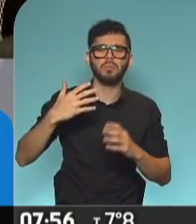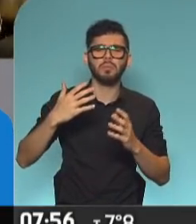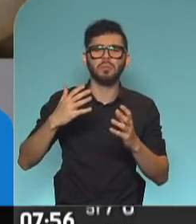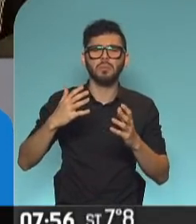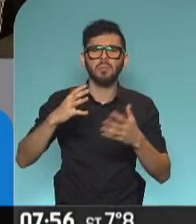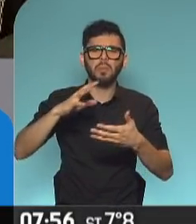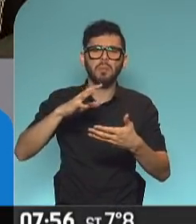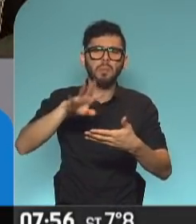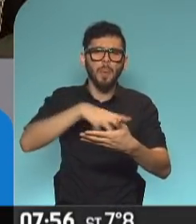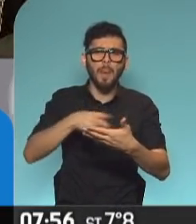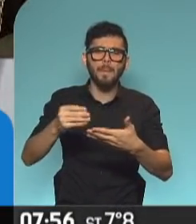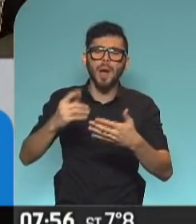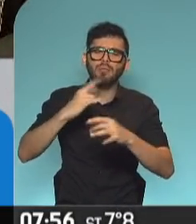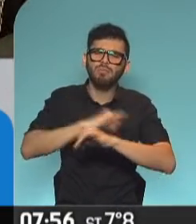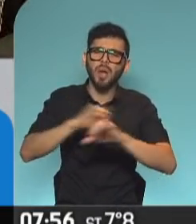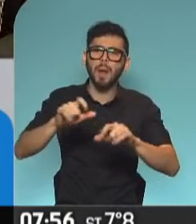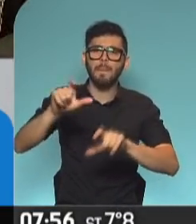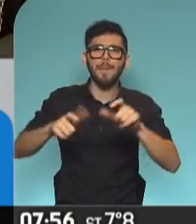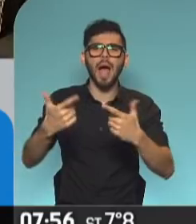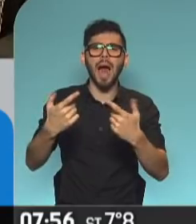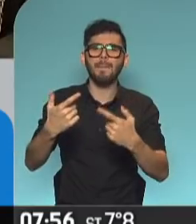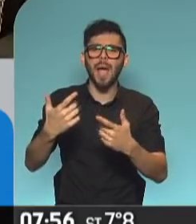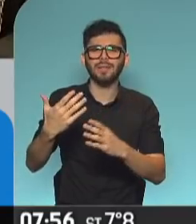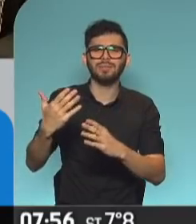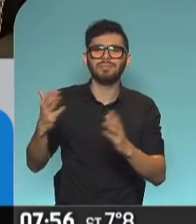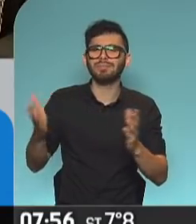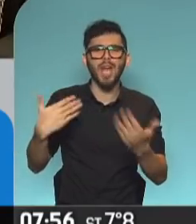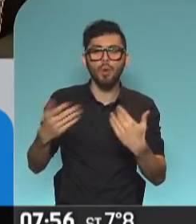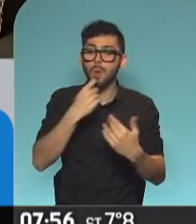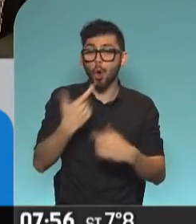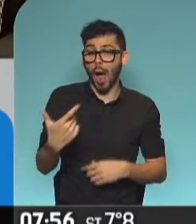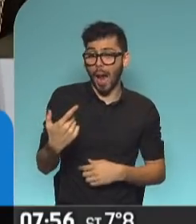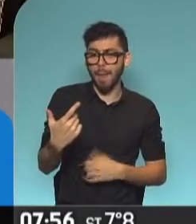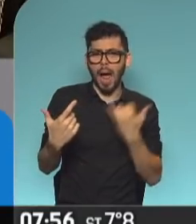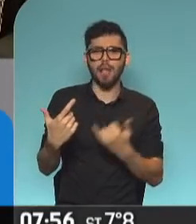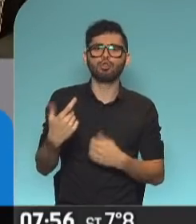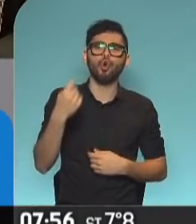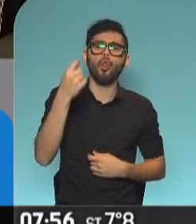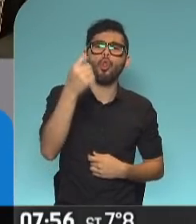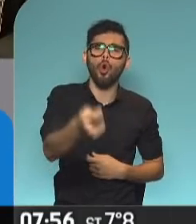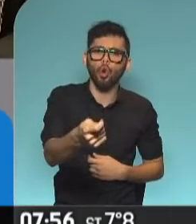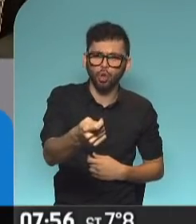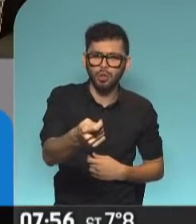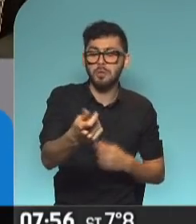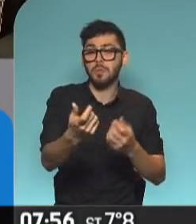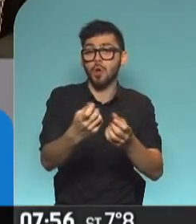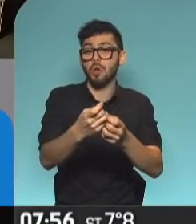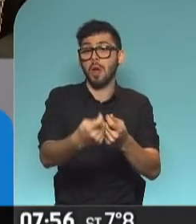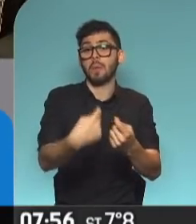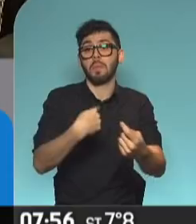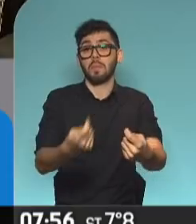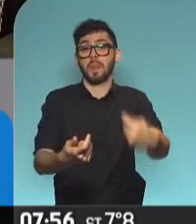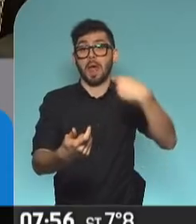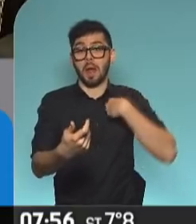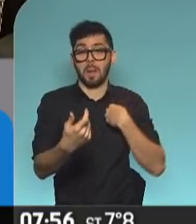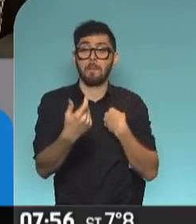el desarme que consistía en que yo tengo un arma en mi casa, voy y la llevo, ese arma se destruye y a mí me daban o una